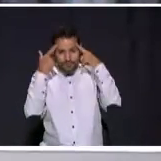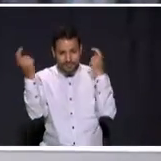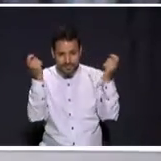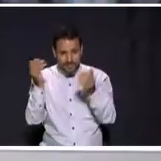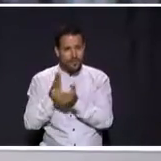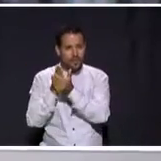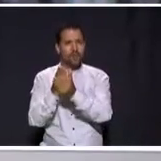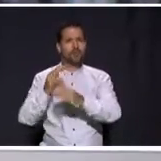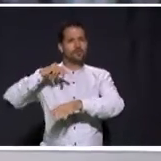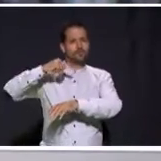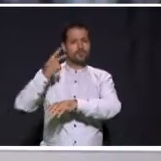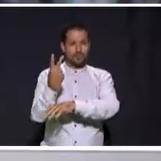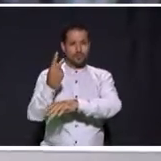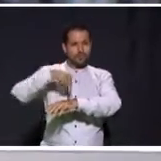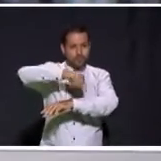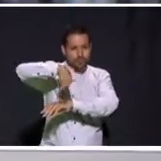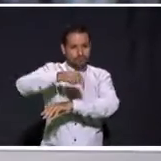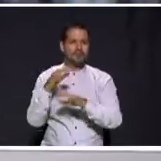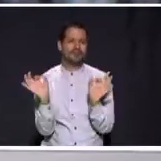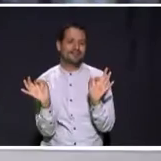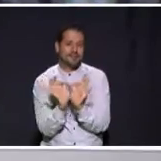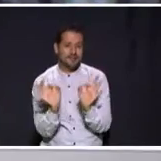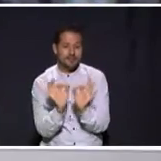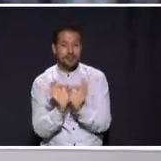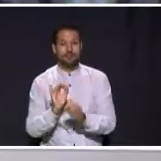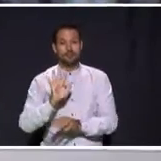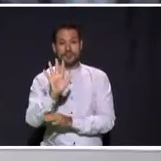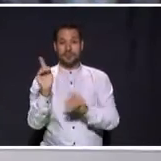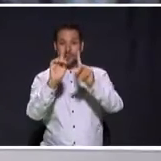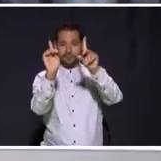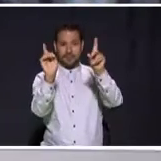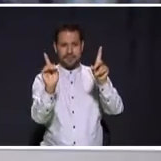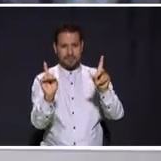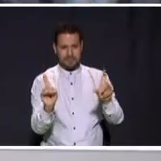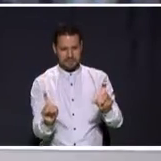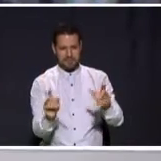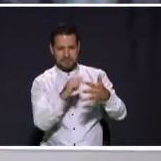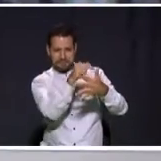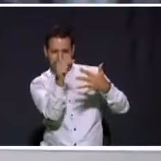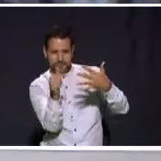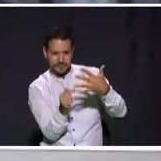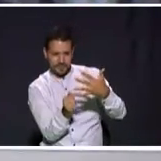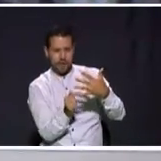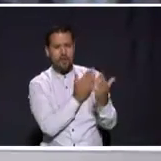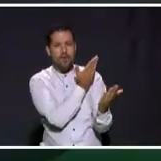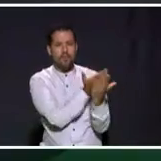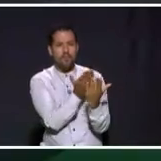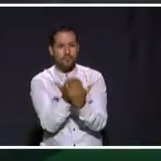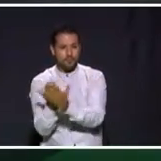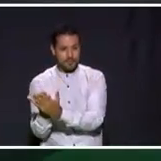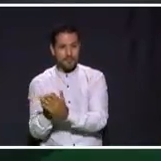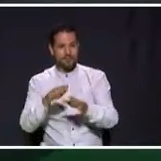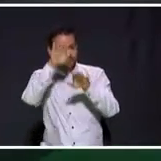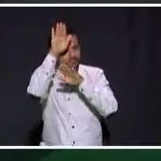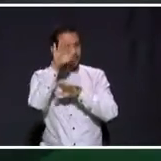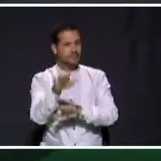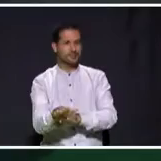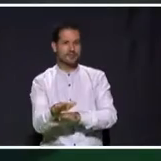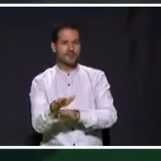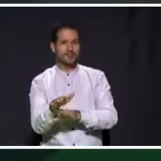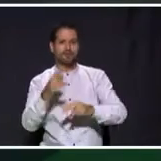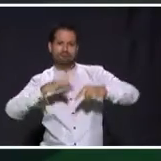dos horas aproximadamente pues es sencillo hay cinco temáticas en las que vamos a estar abordando las propuestas de los candidatos obras